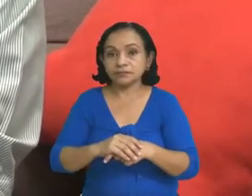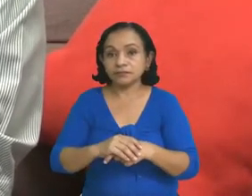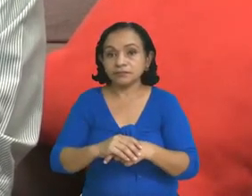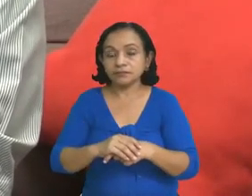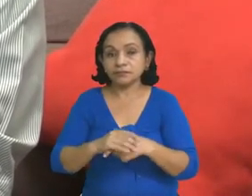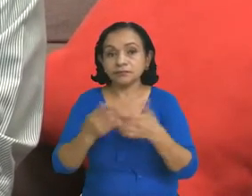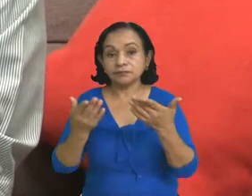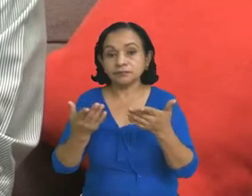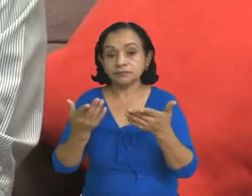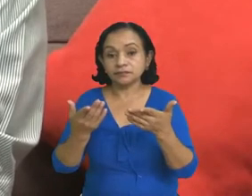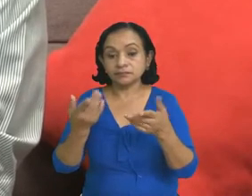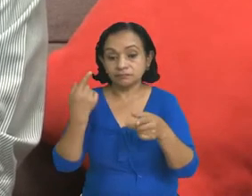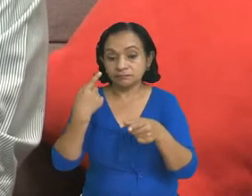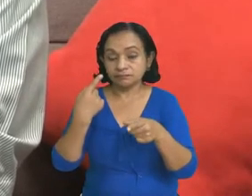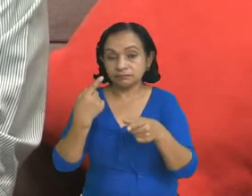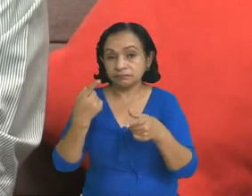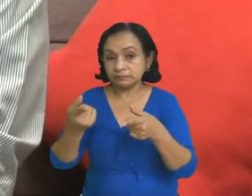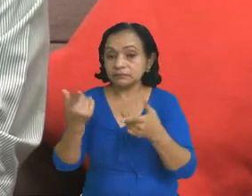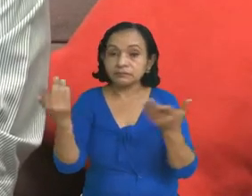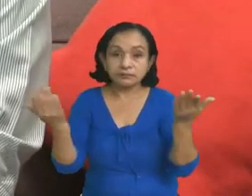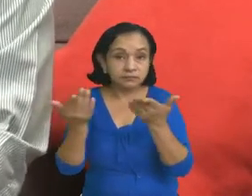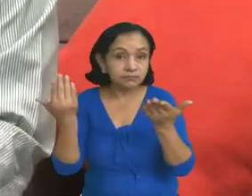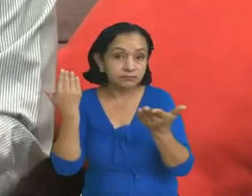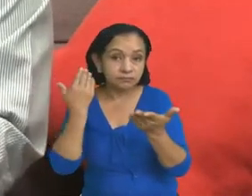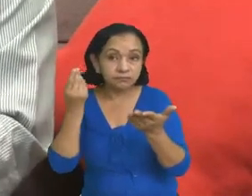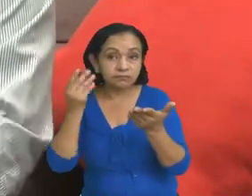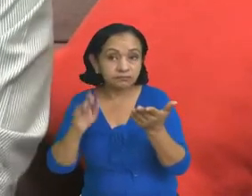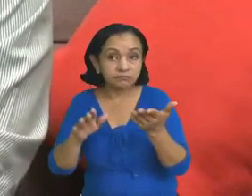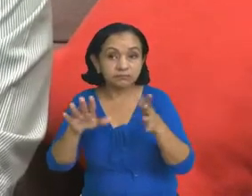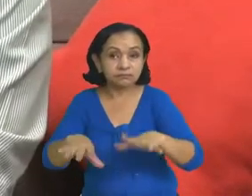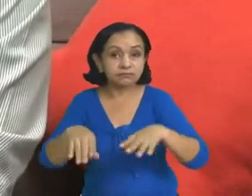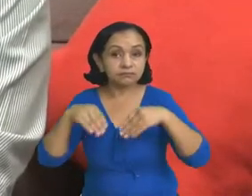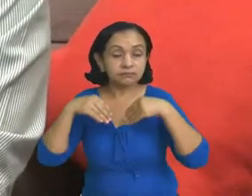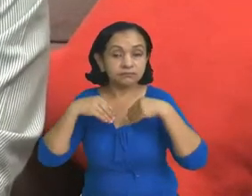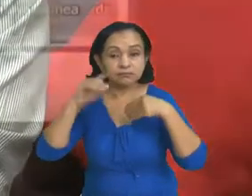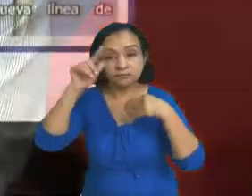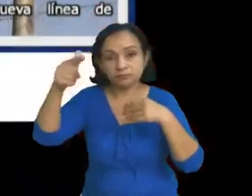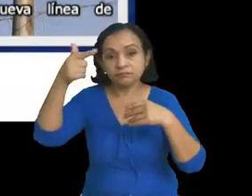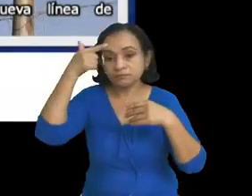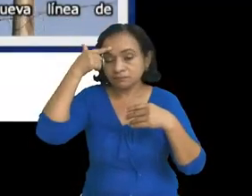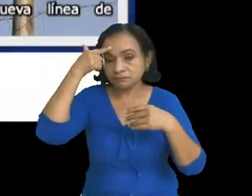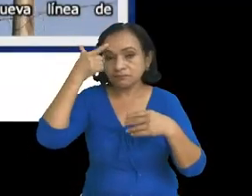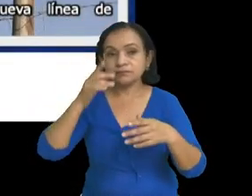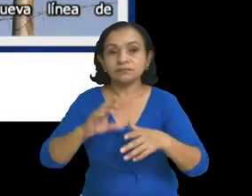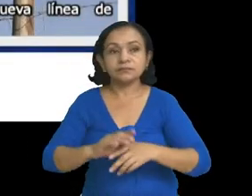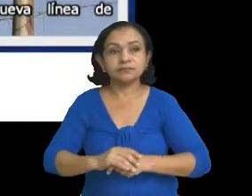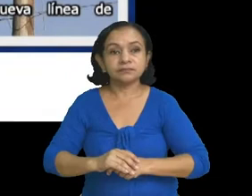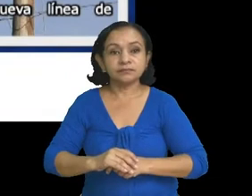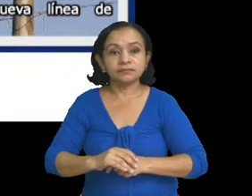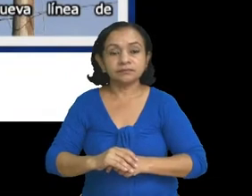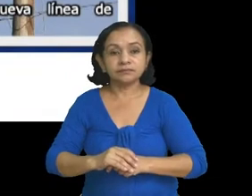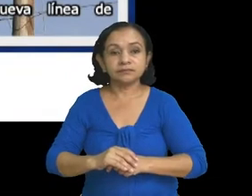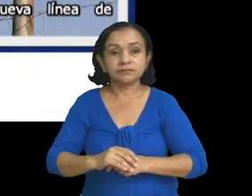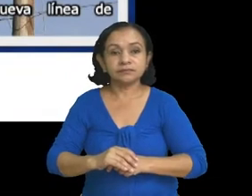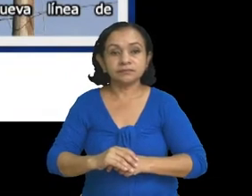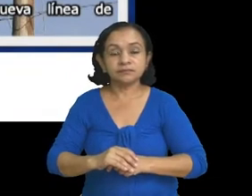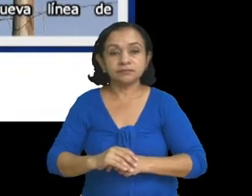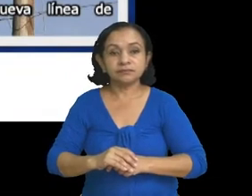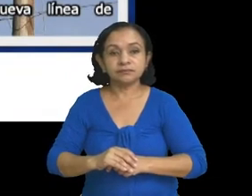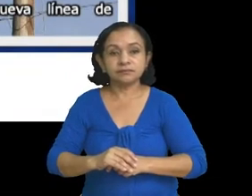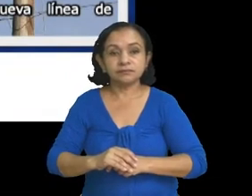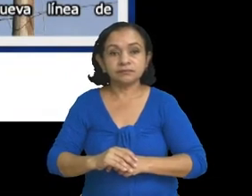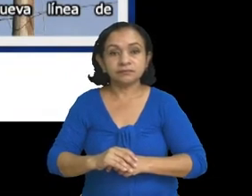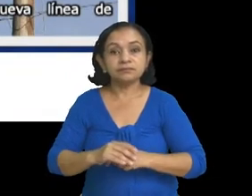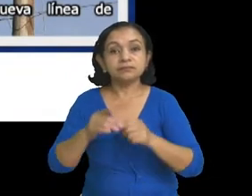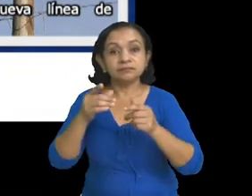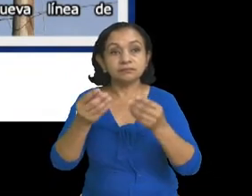Ese costo, pues, lo asume nuestro gobierno, ¿verdad? Y